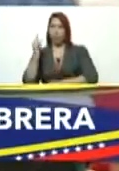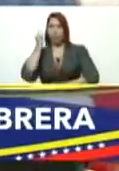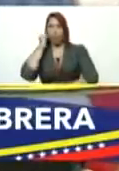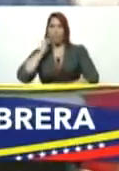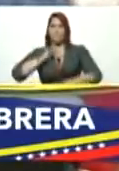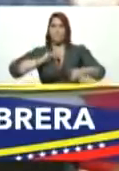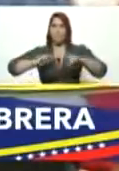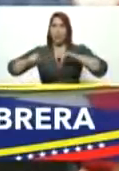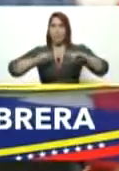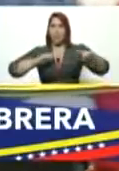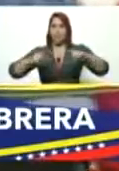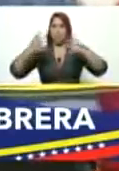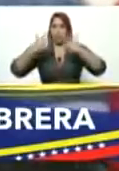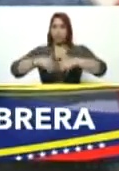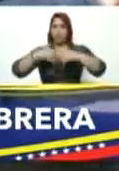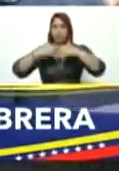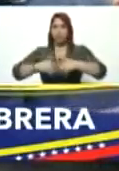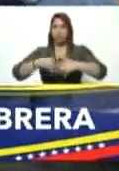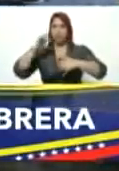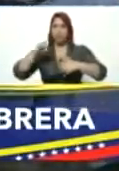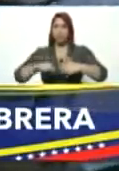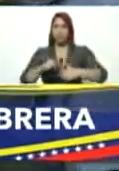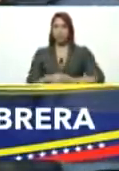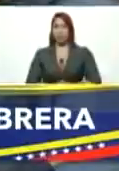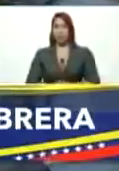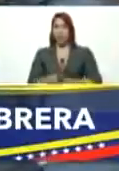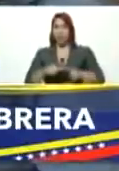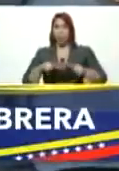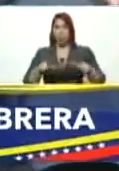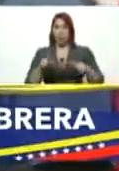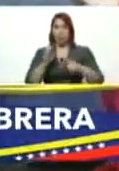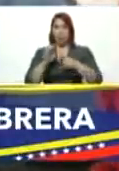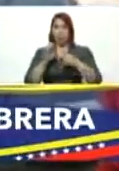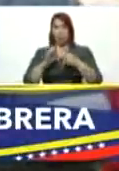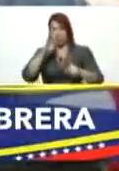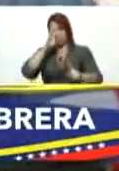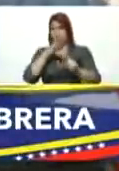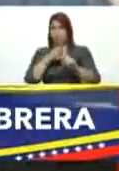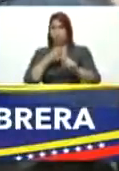dirigiendo plantas y puntos estratégicos de dirección